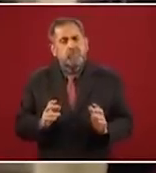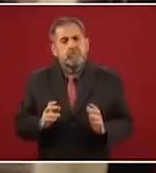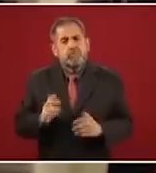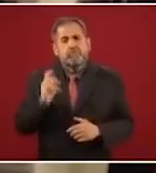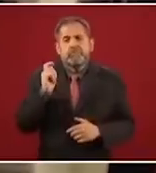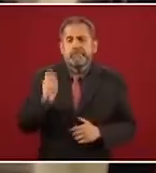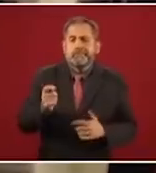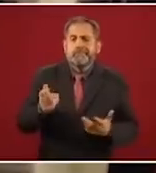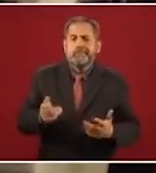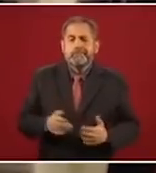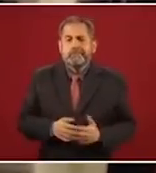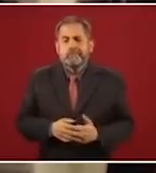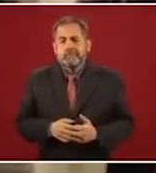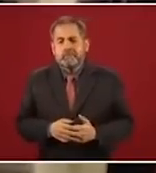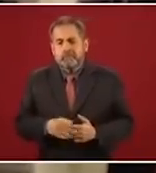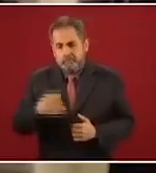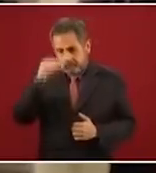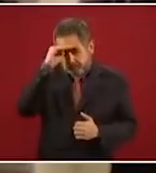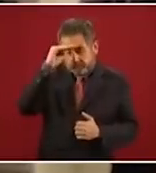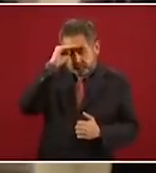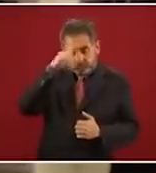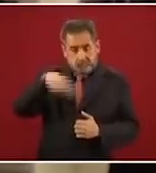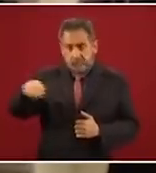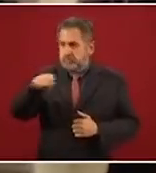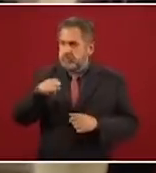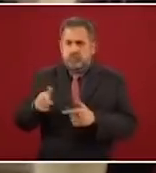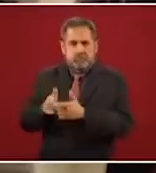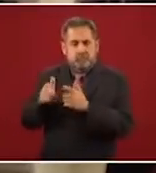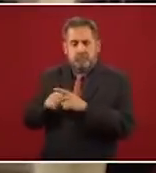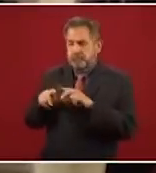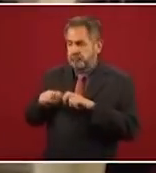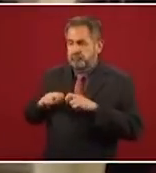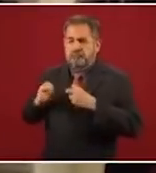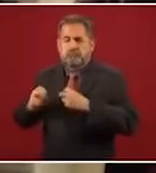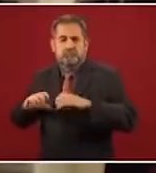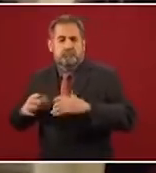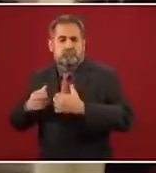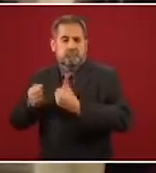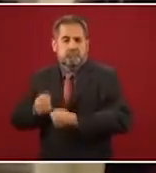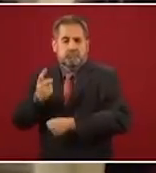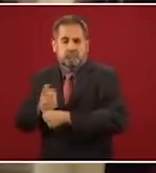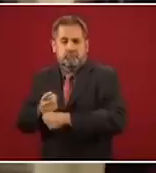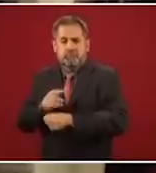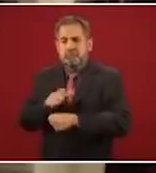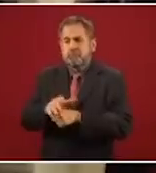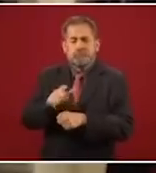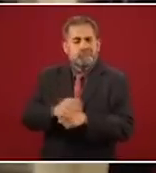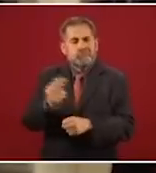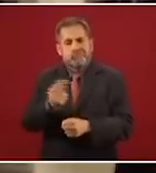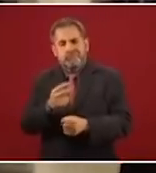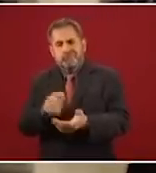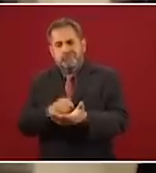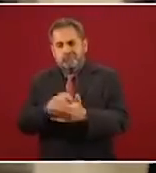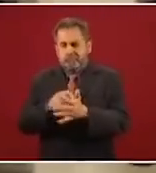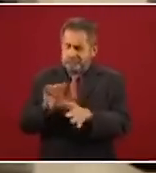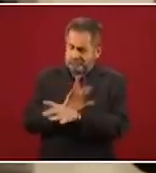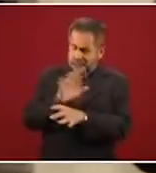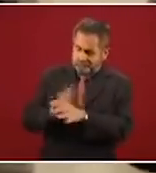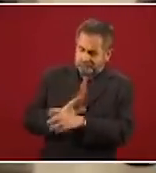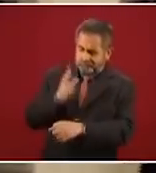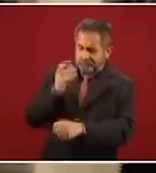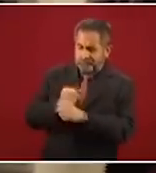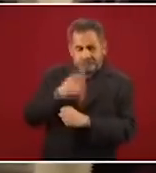¿qué reflexiona su gabinete de seguridad? ¿Qué se necesitaría ajustar para tratar